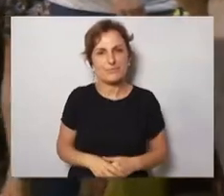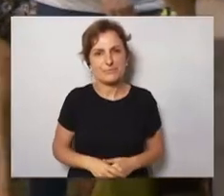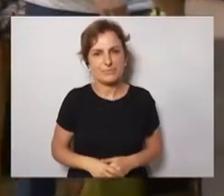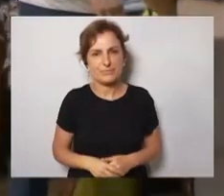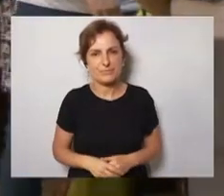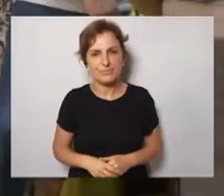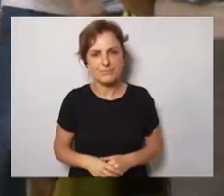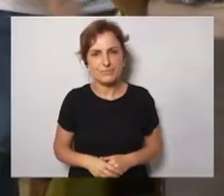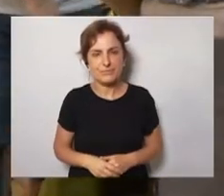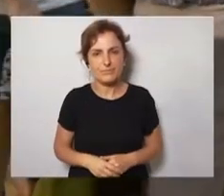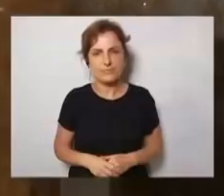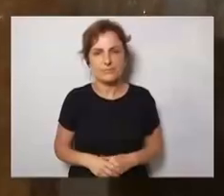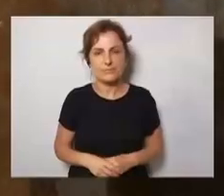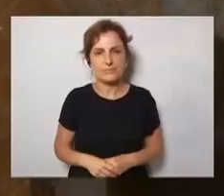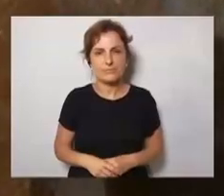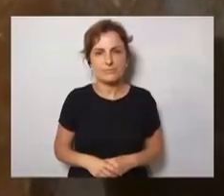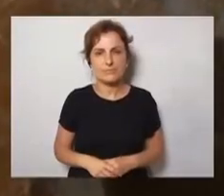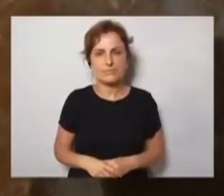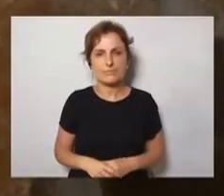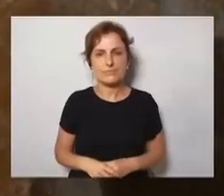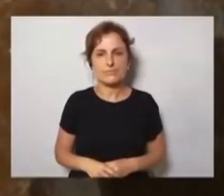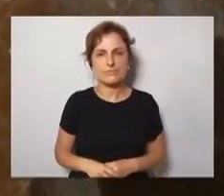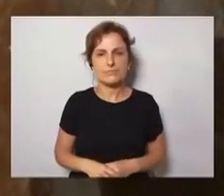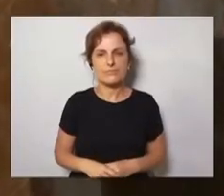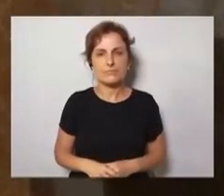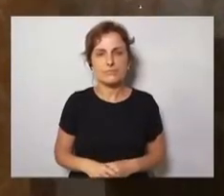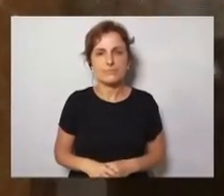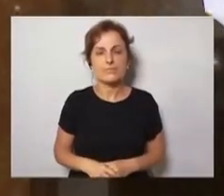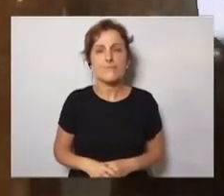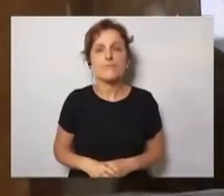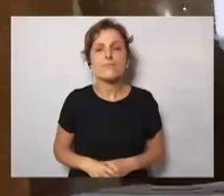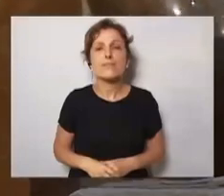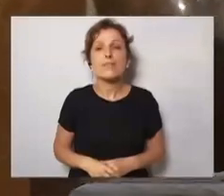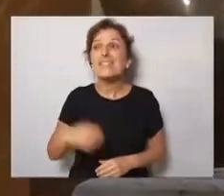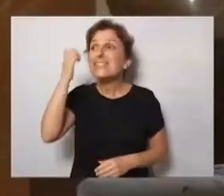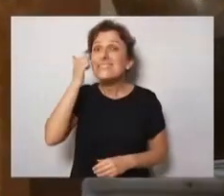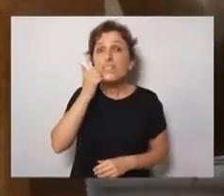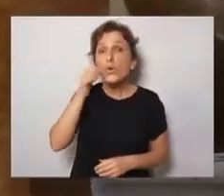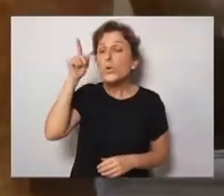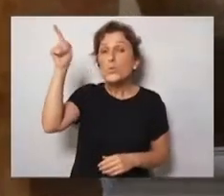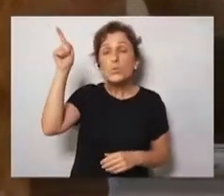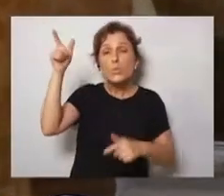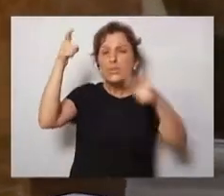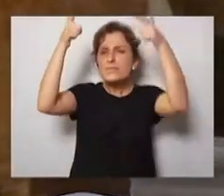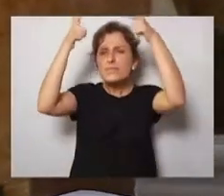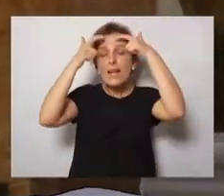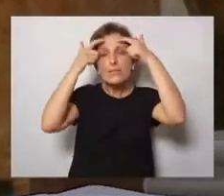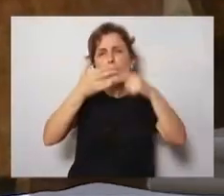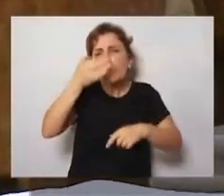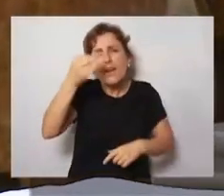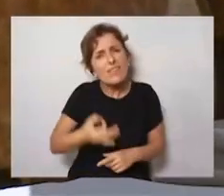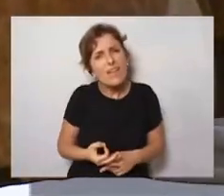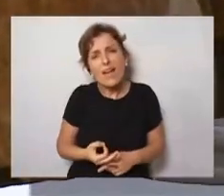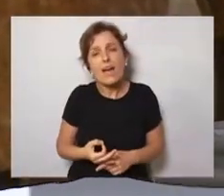santo eres en verdad señor fuente de toda santidad por eso te pedimos que santifique estos dones con la infusión de tu